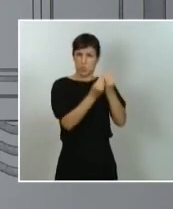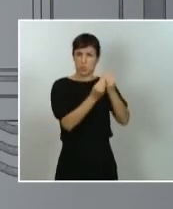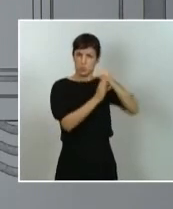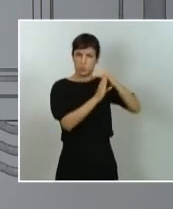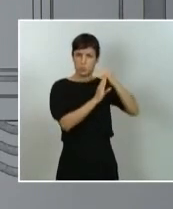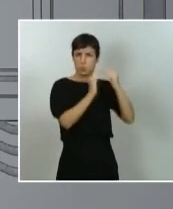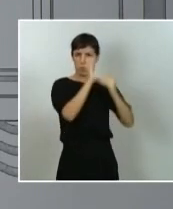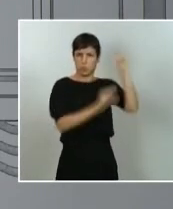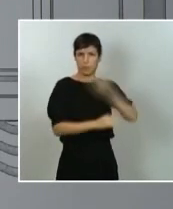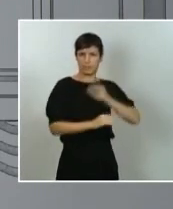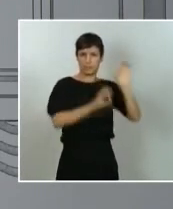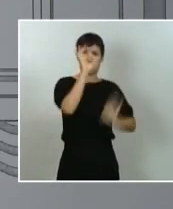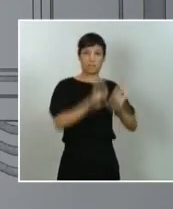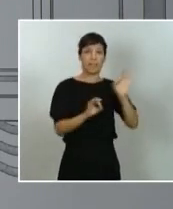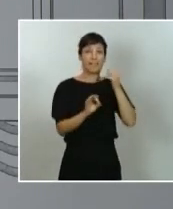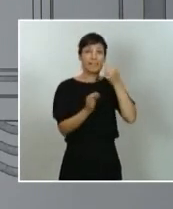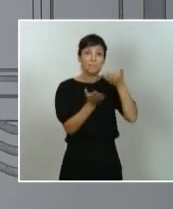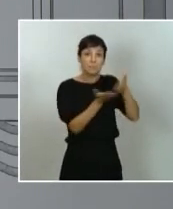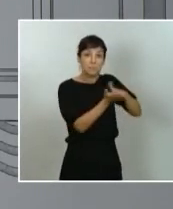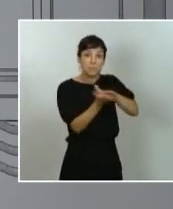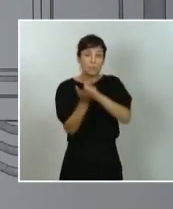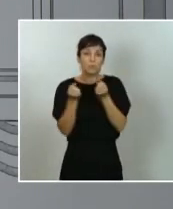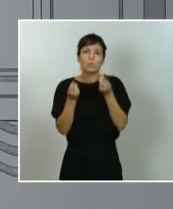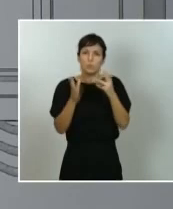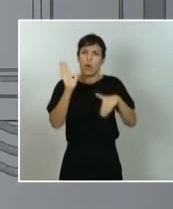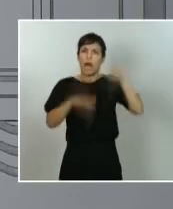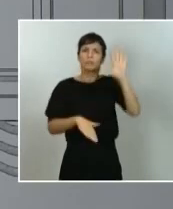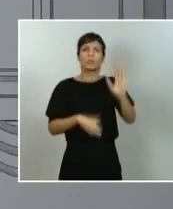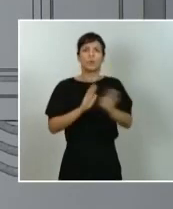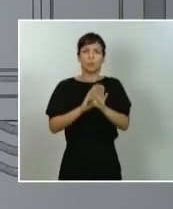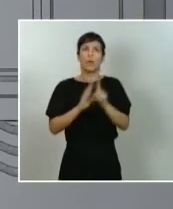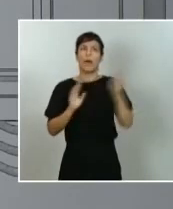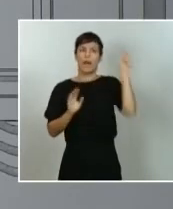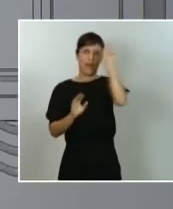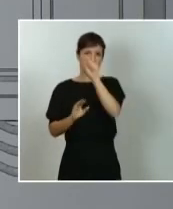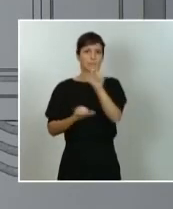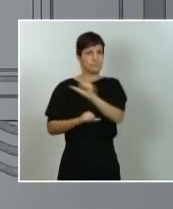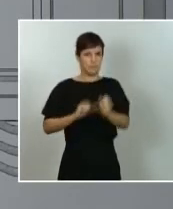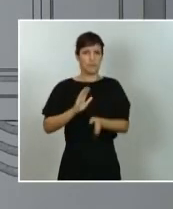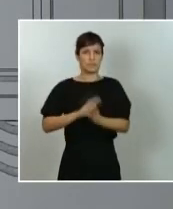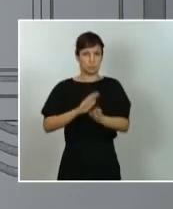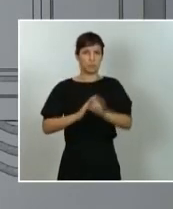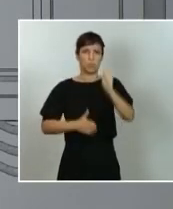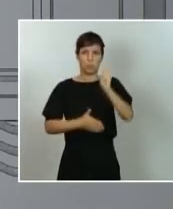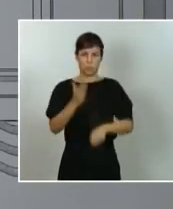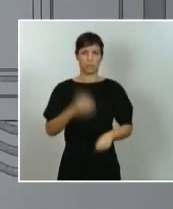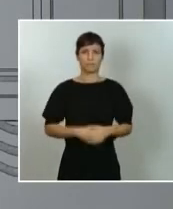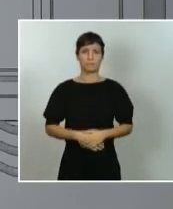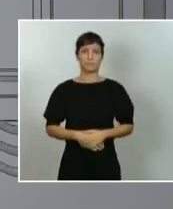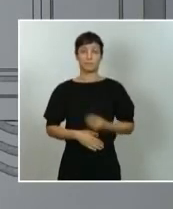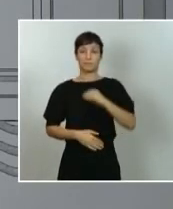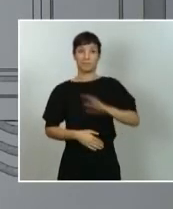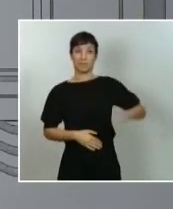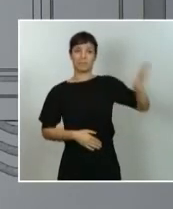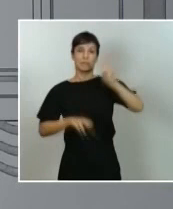confinamiento llegó tarde. Total que tuvimos era necesario, pero es que llegó muy tarde. E incluso si hubiésemos hecho